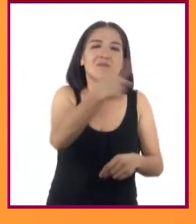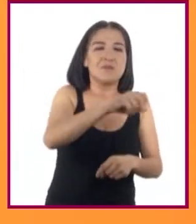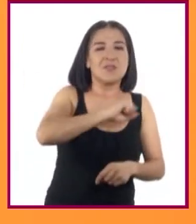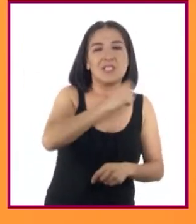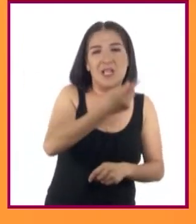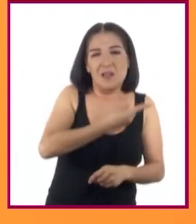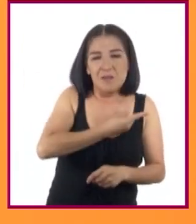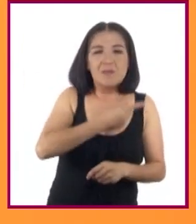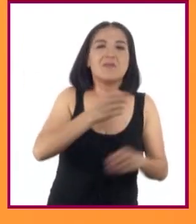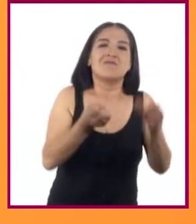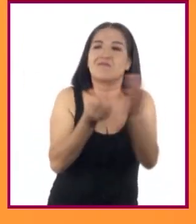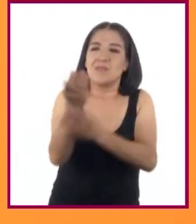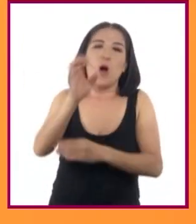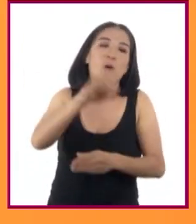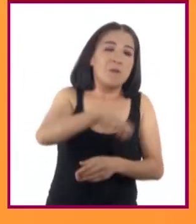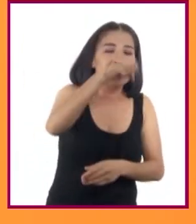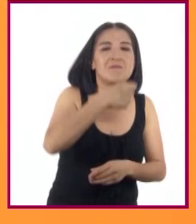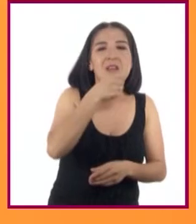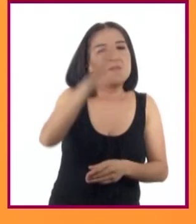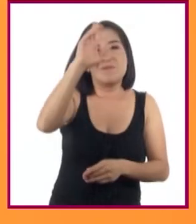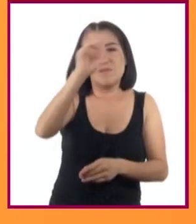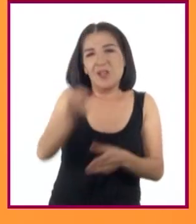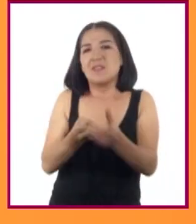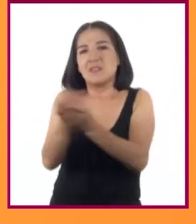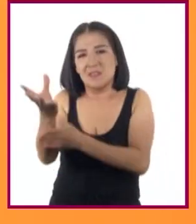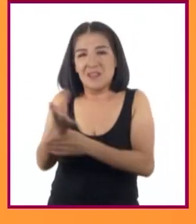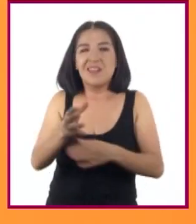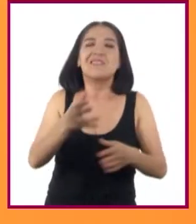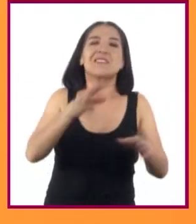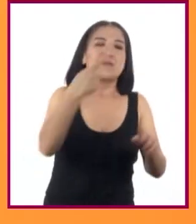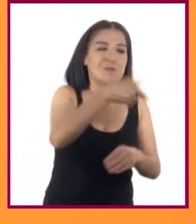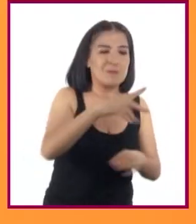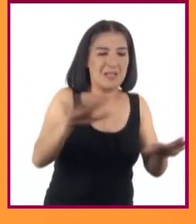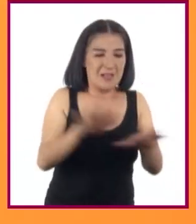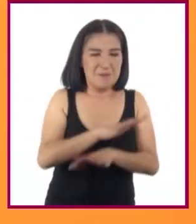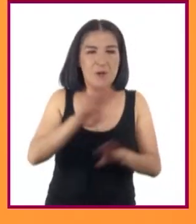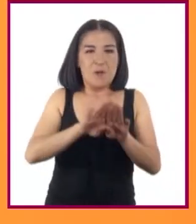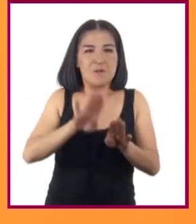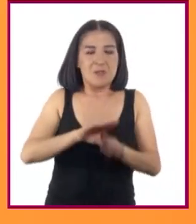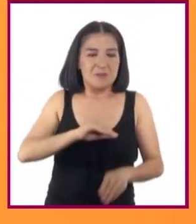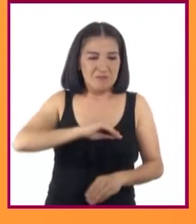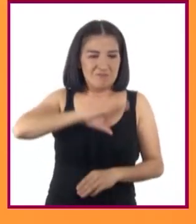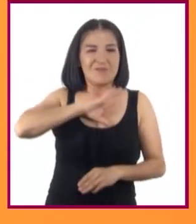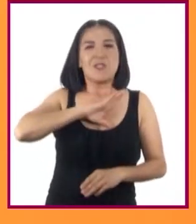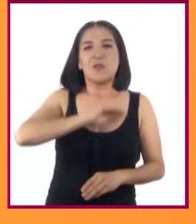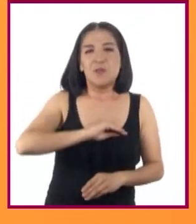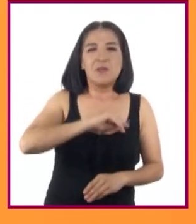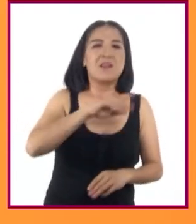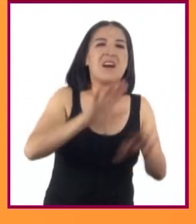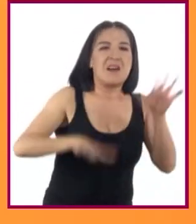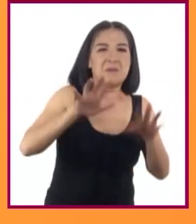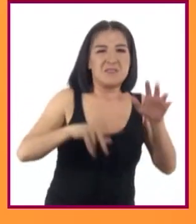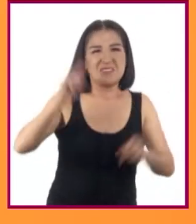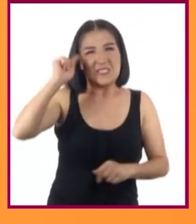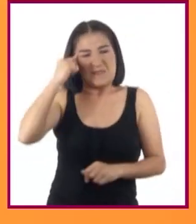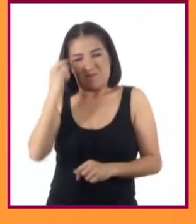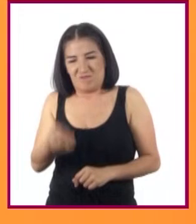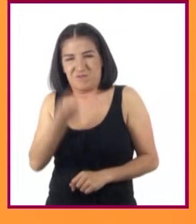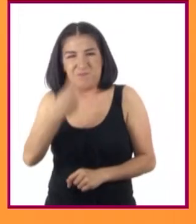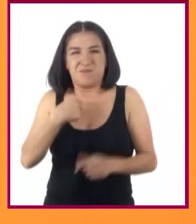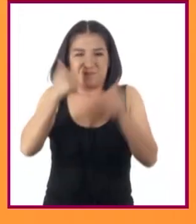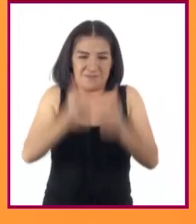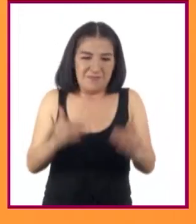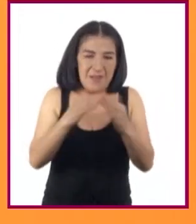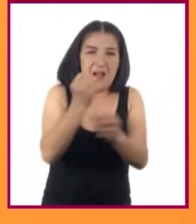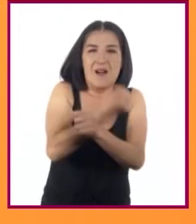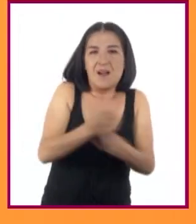pueden tender a cambiar su estado de ánimo con facilidad, a veces se ponen de mal humor. En cierto modo es una